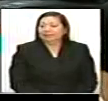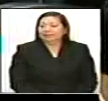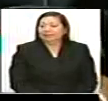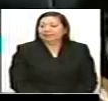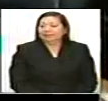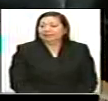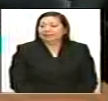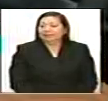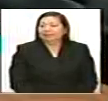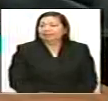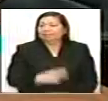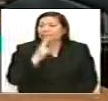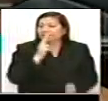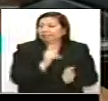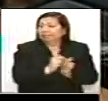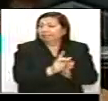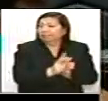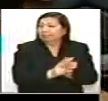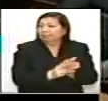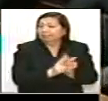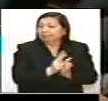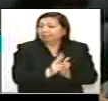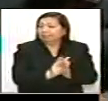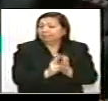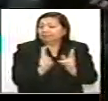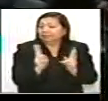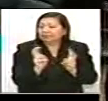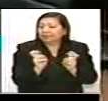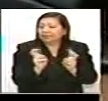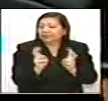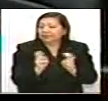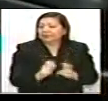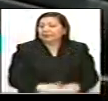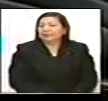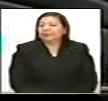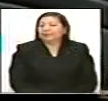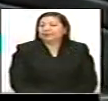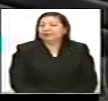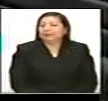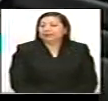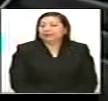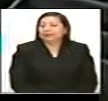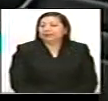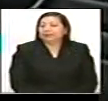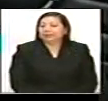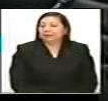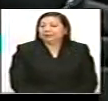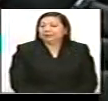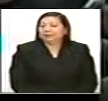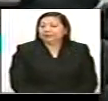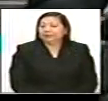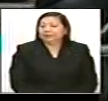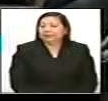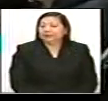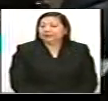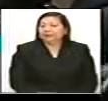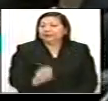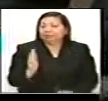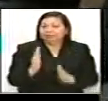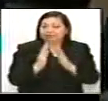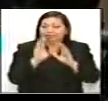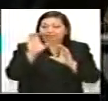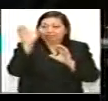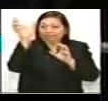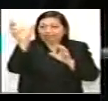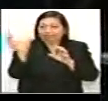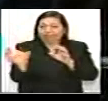en la pantalla una estación meteorológica convencional a la izquierda y